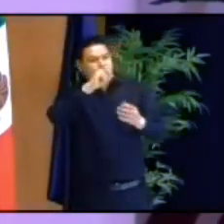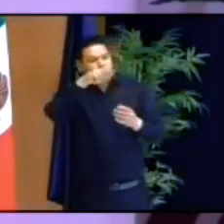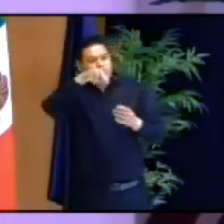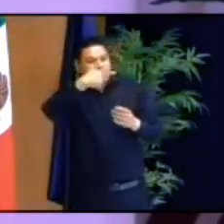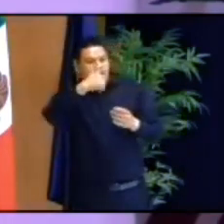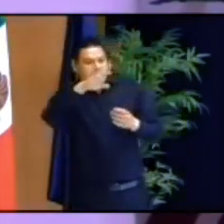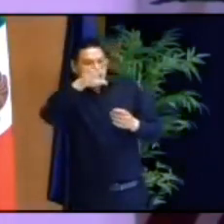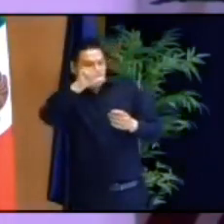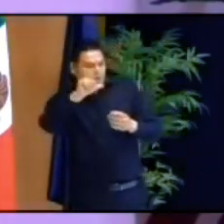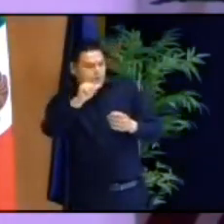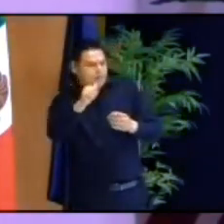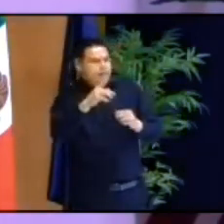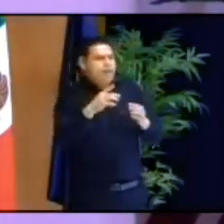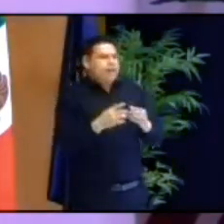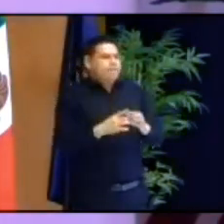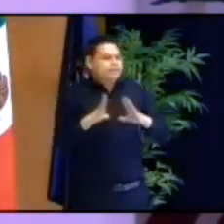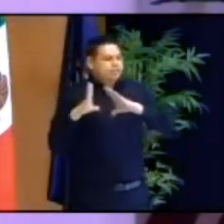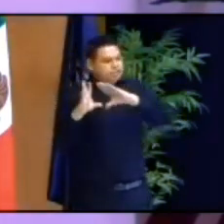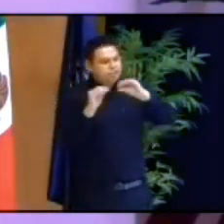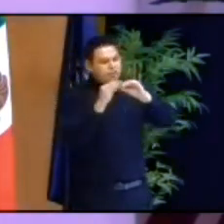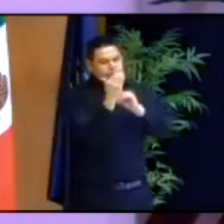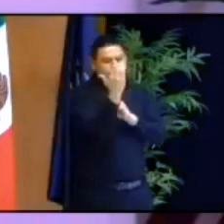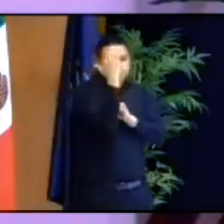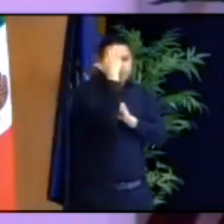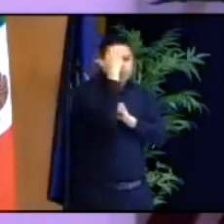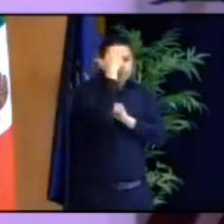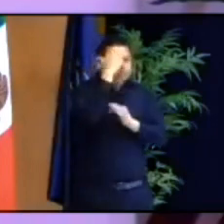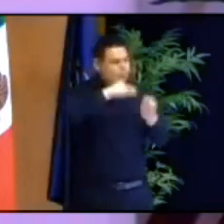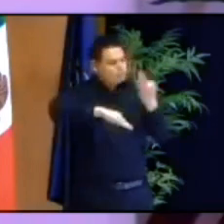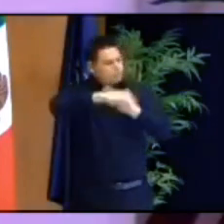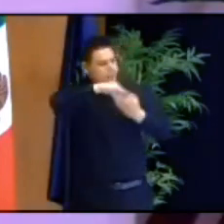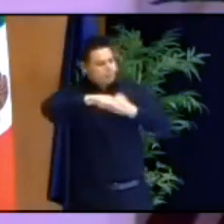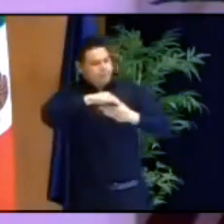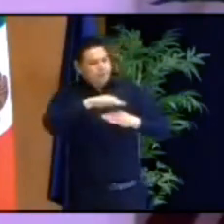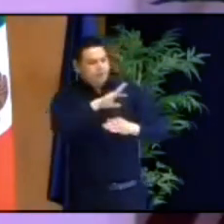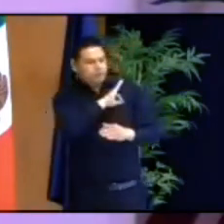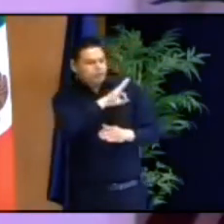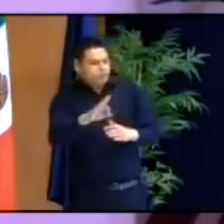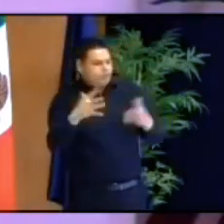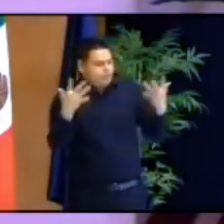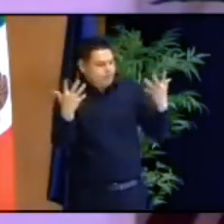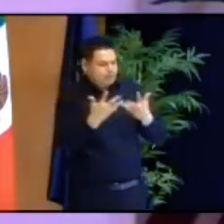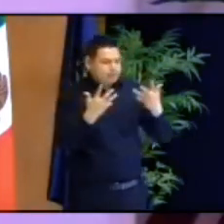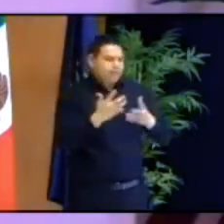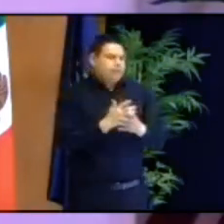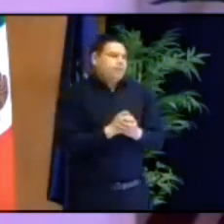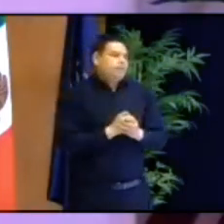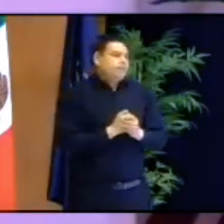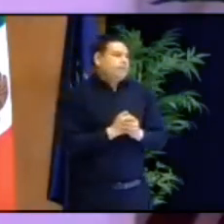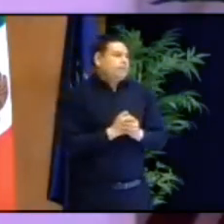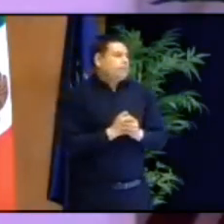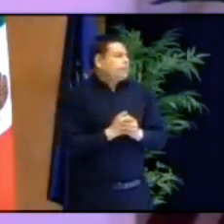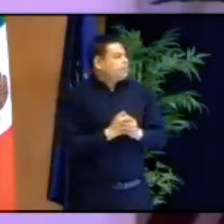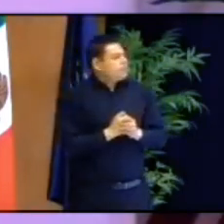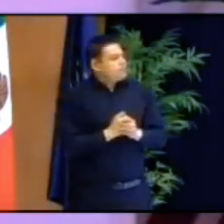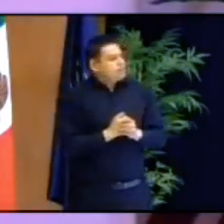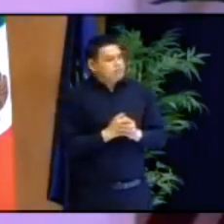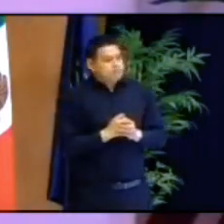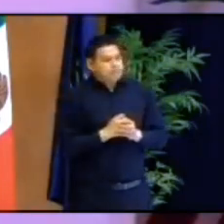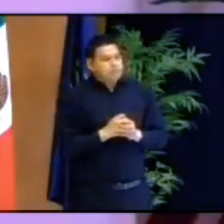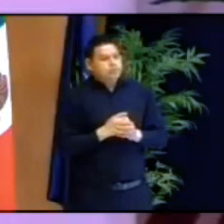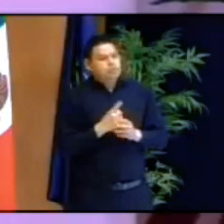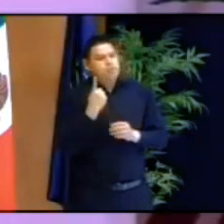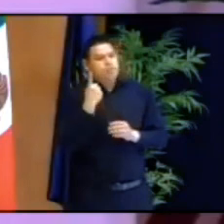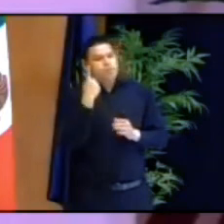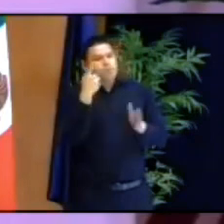su conocimiento y, por supuesto, toda la gestión para que esto se pueda desarrollar. Son 1,000